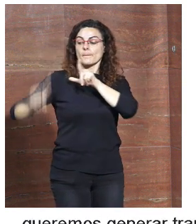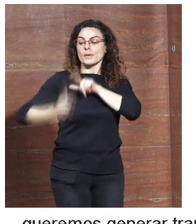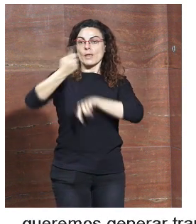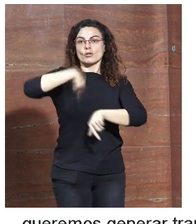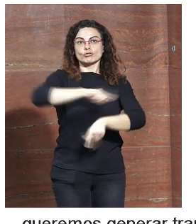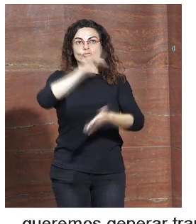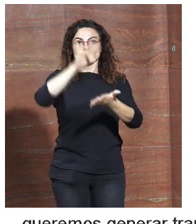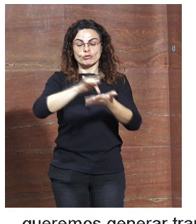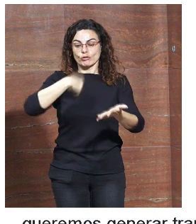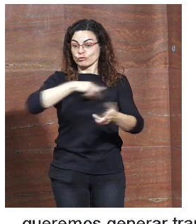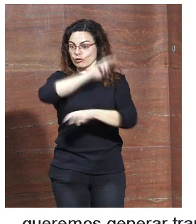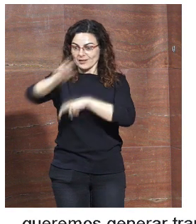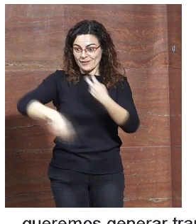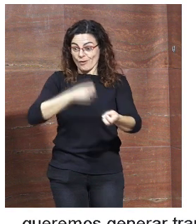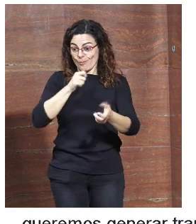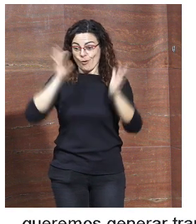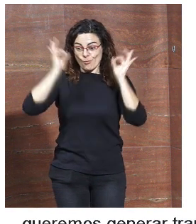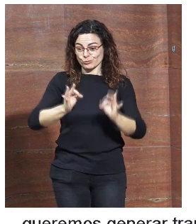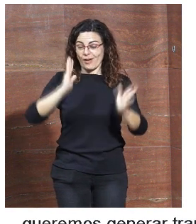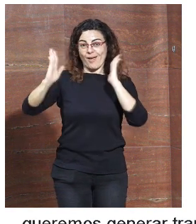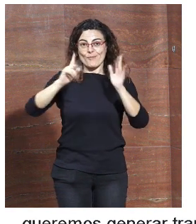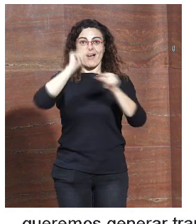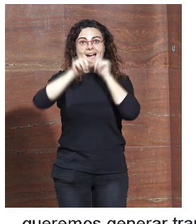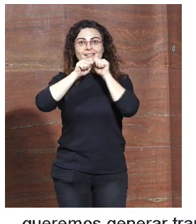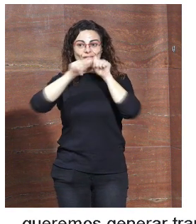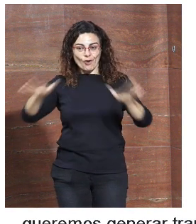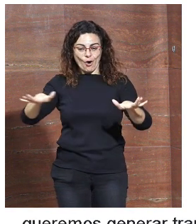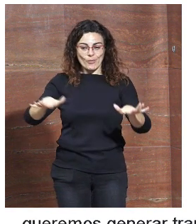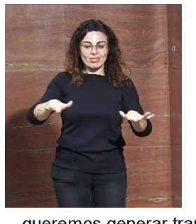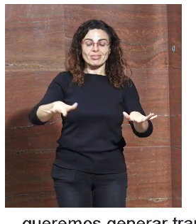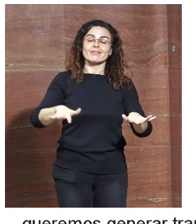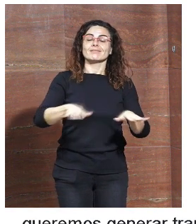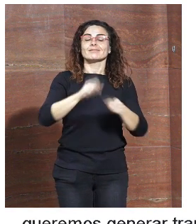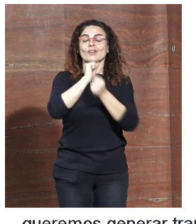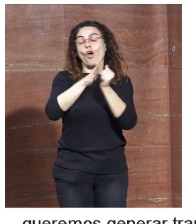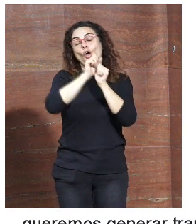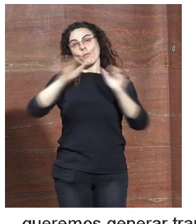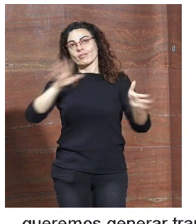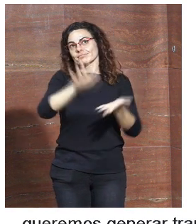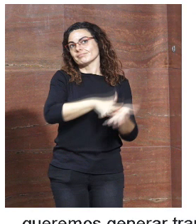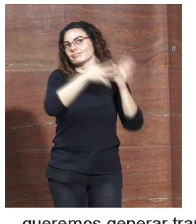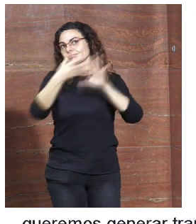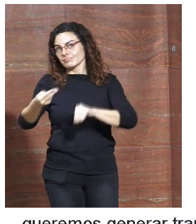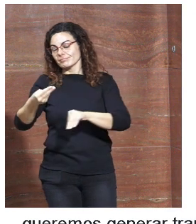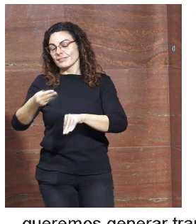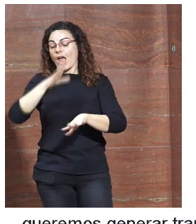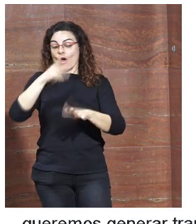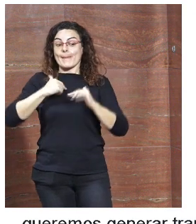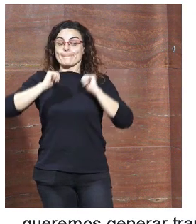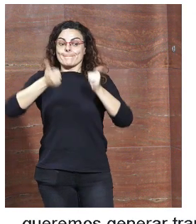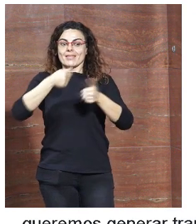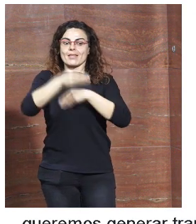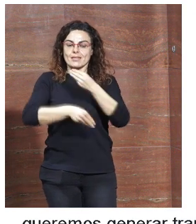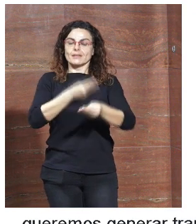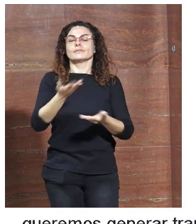además hubo que cambiarlo todo porque llegó el COVID, entonces tuvimos que pasarlo todo online, ¿no? Y ahora, bueno, ¿no?, decir, bueno, vamos a empezar a abordar, y